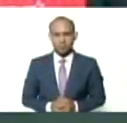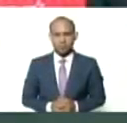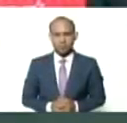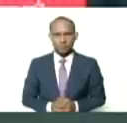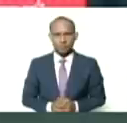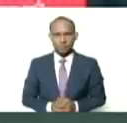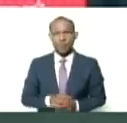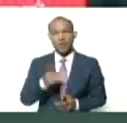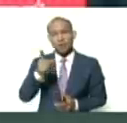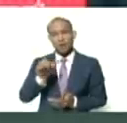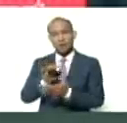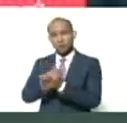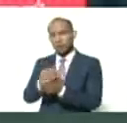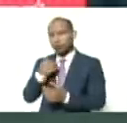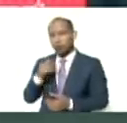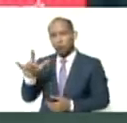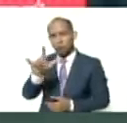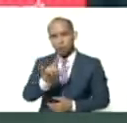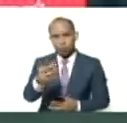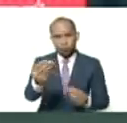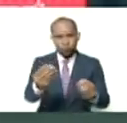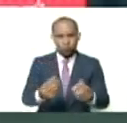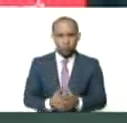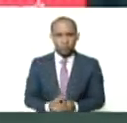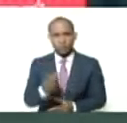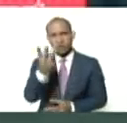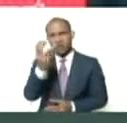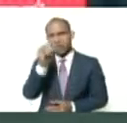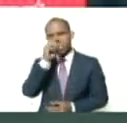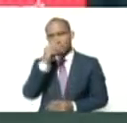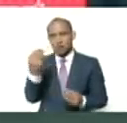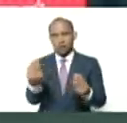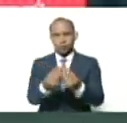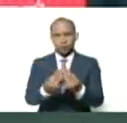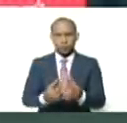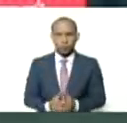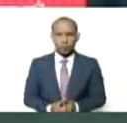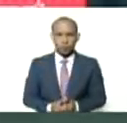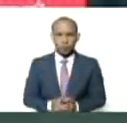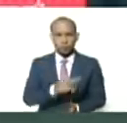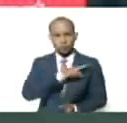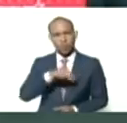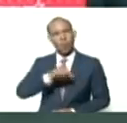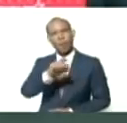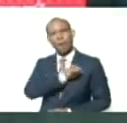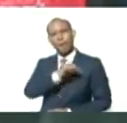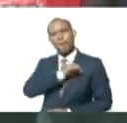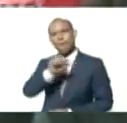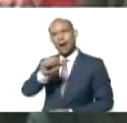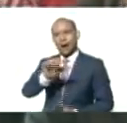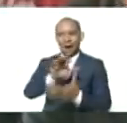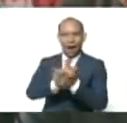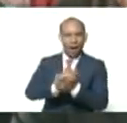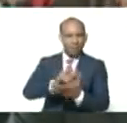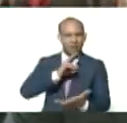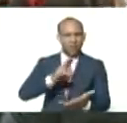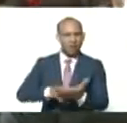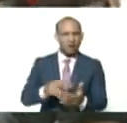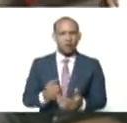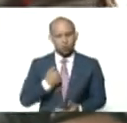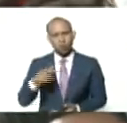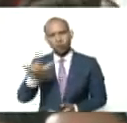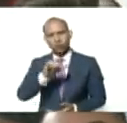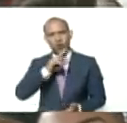Y a ese compañero yo lo quiero mucho. Tenemos 30 años juntos. Somos panas, somos amigos de verdad. Lo quiero de